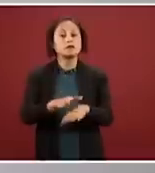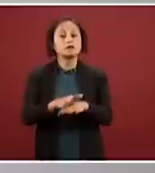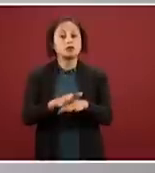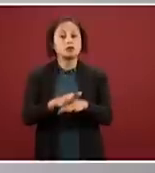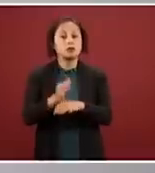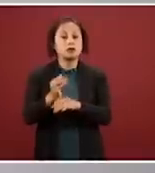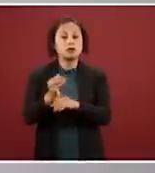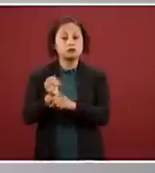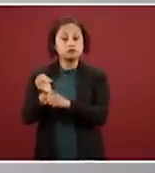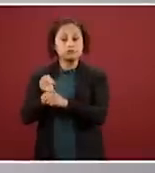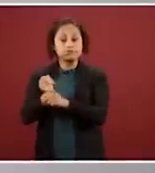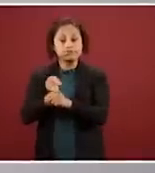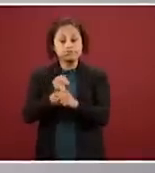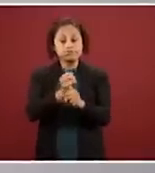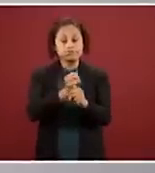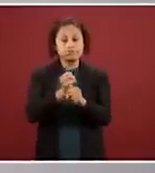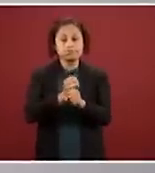lo que